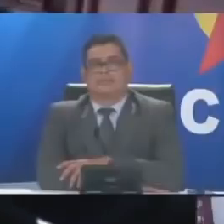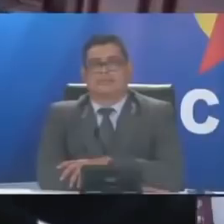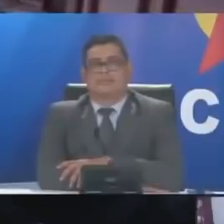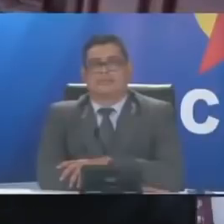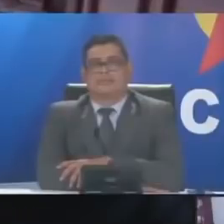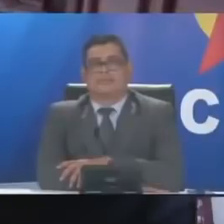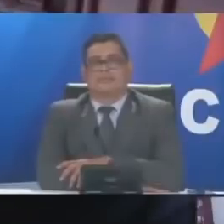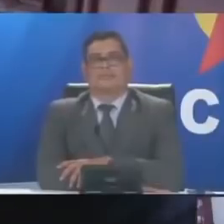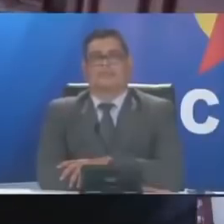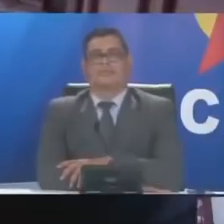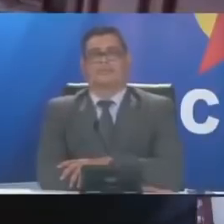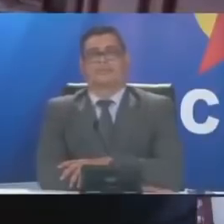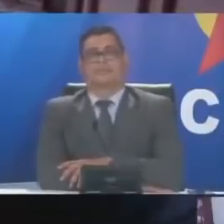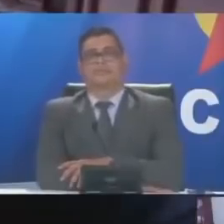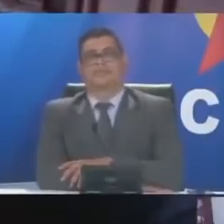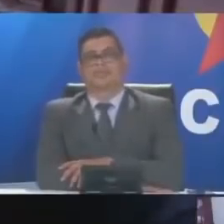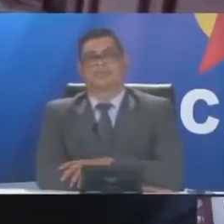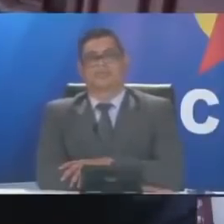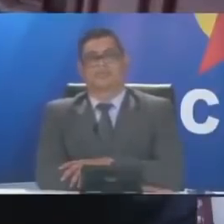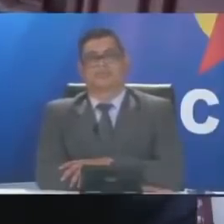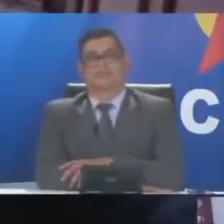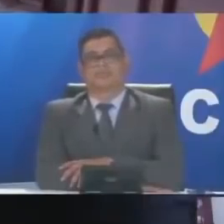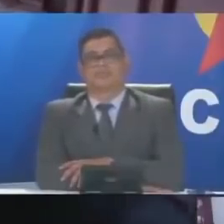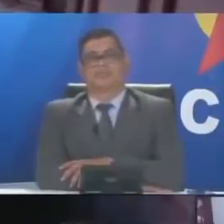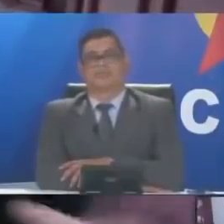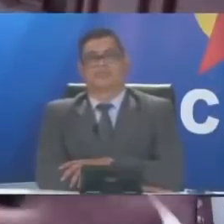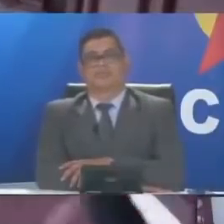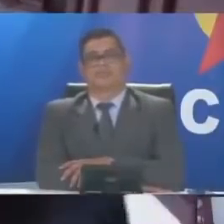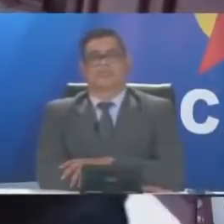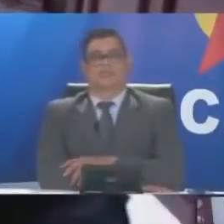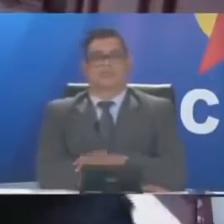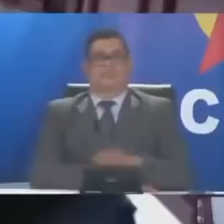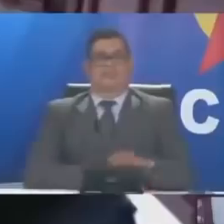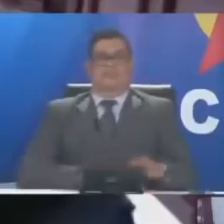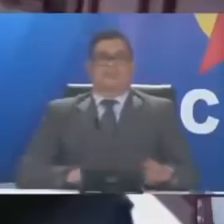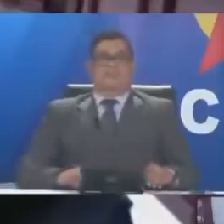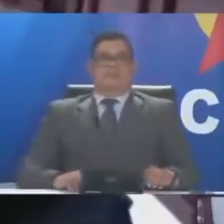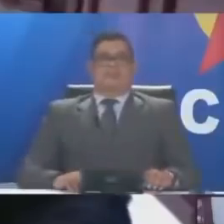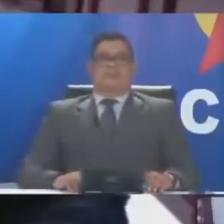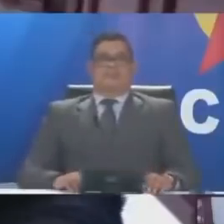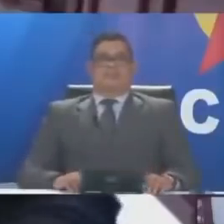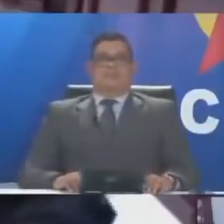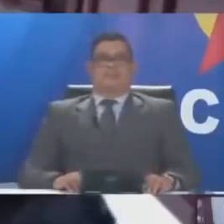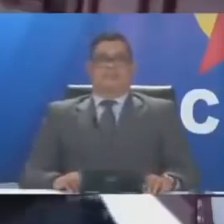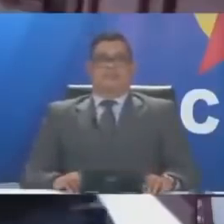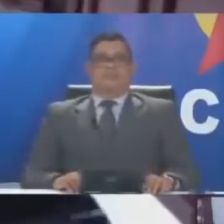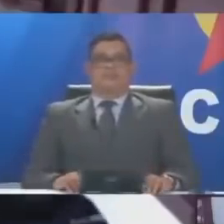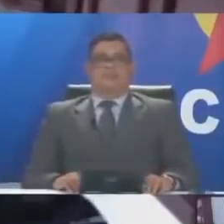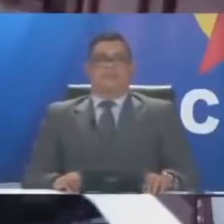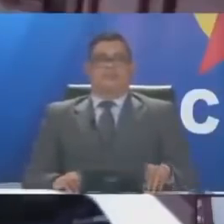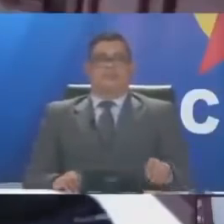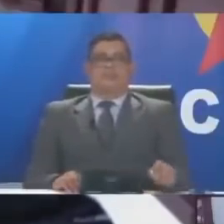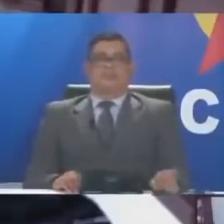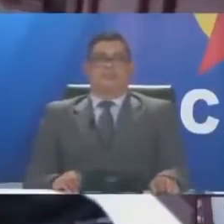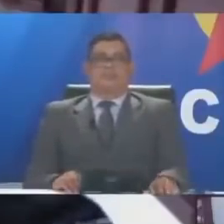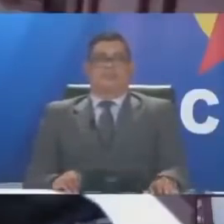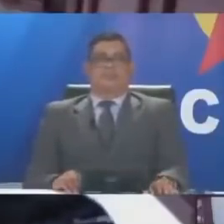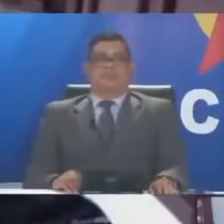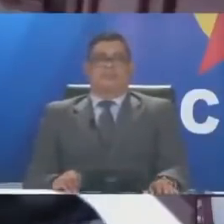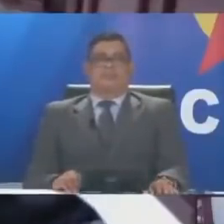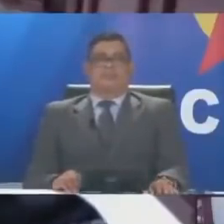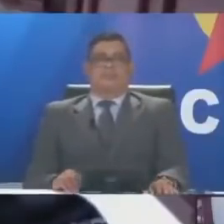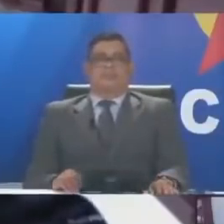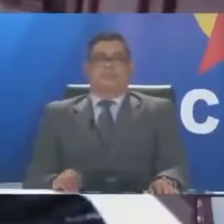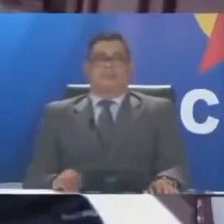en realidad y quizá les he comentado calles que sea una cosa josé luís pero quiero recordarles que hacían